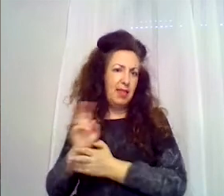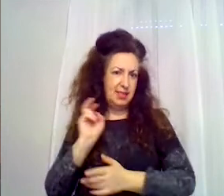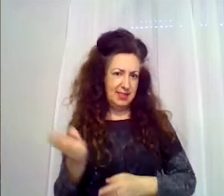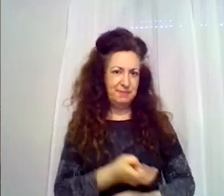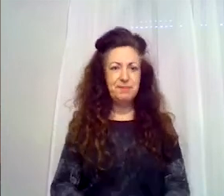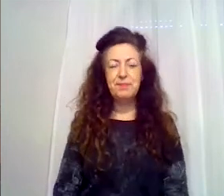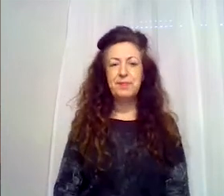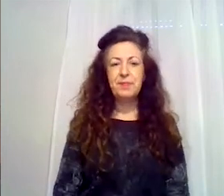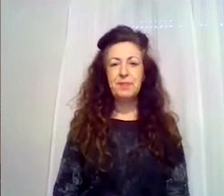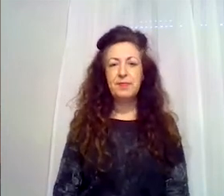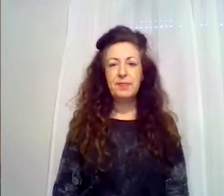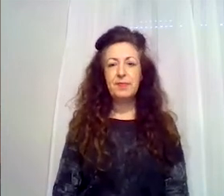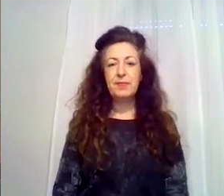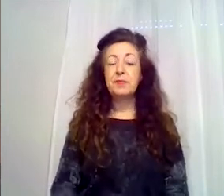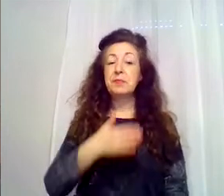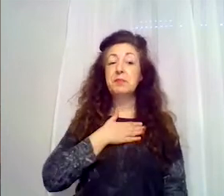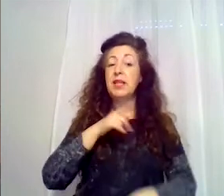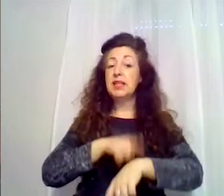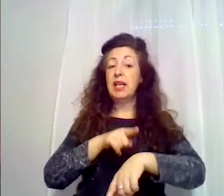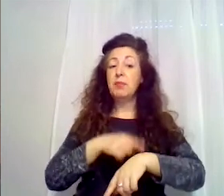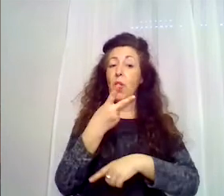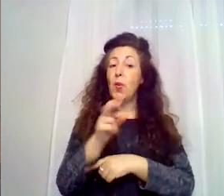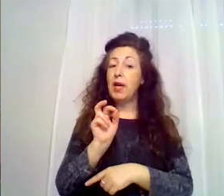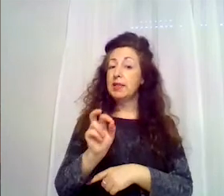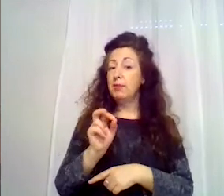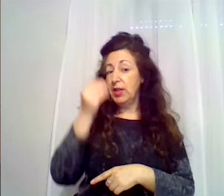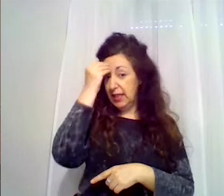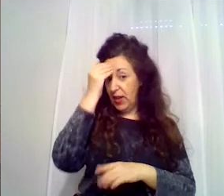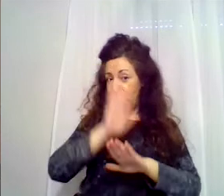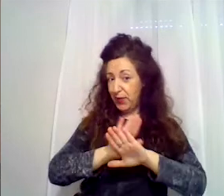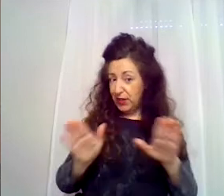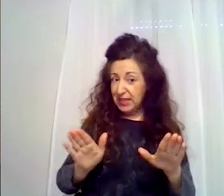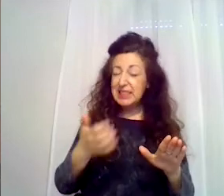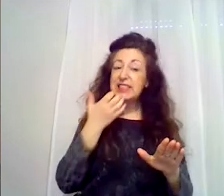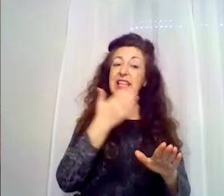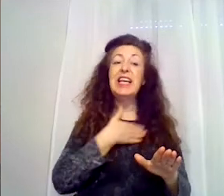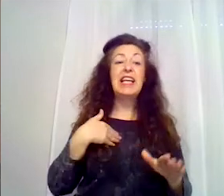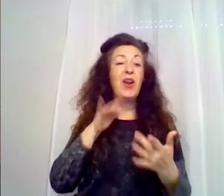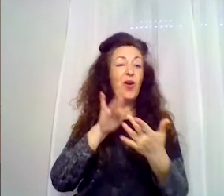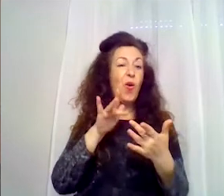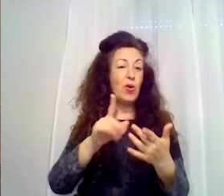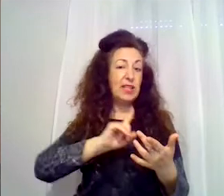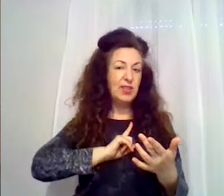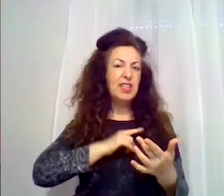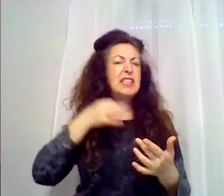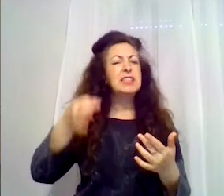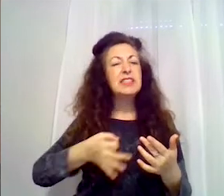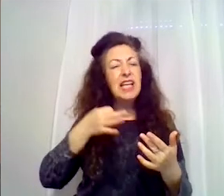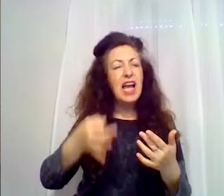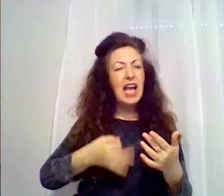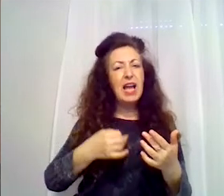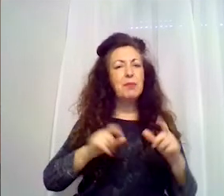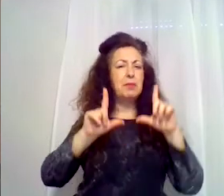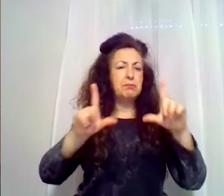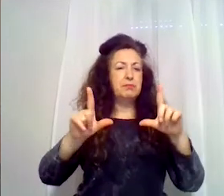¿no?, se dude de la fecha de la muerte en una institución como es la Abadía de Westminster y todos